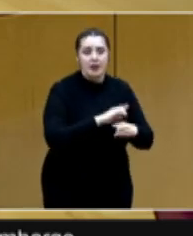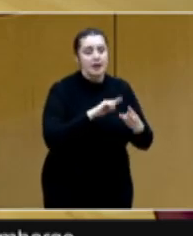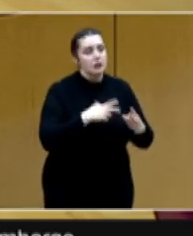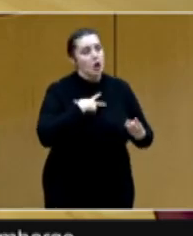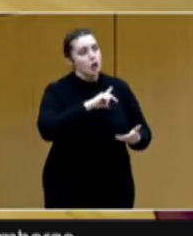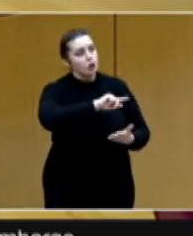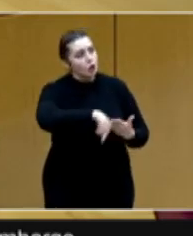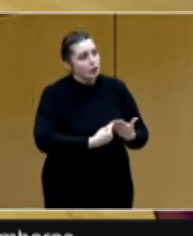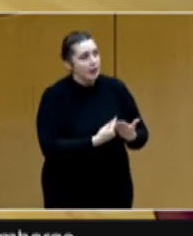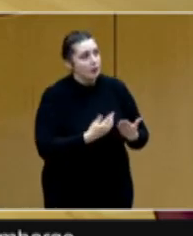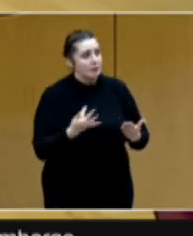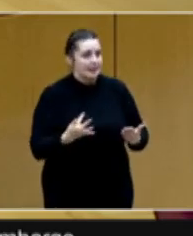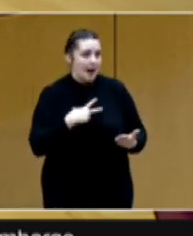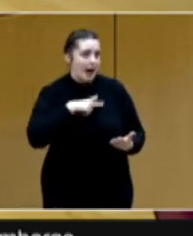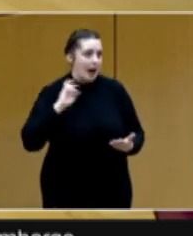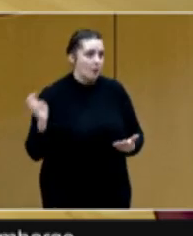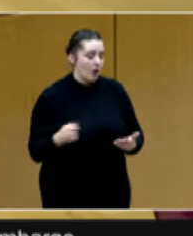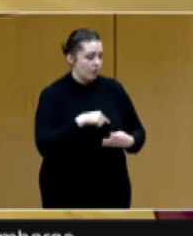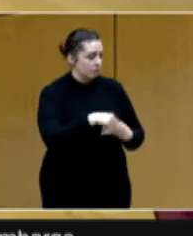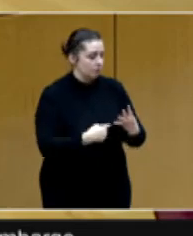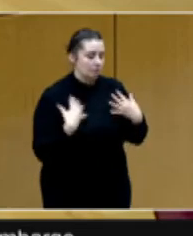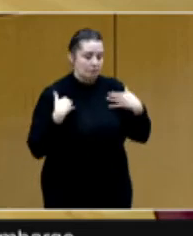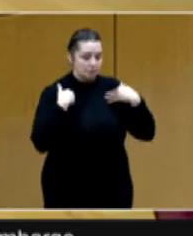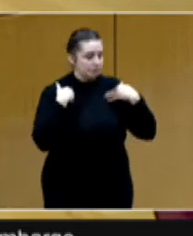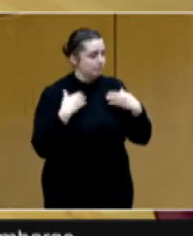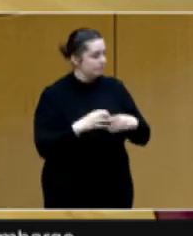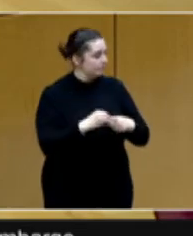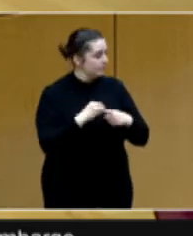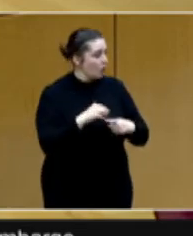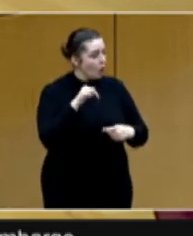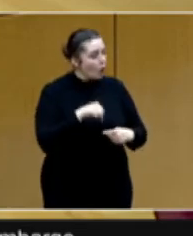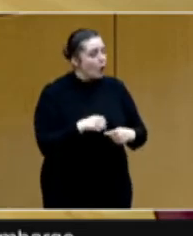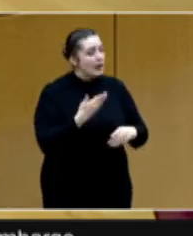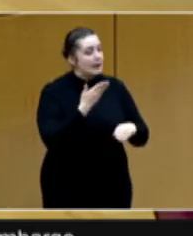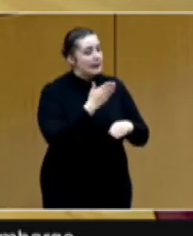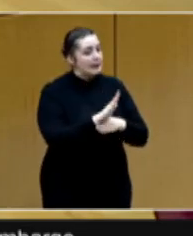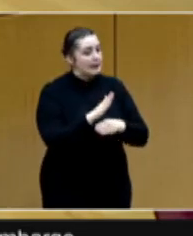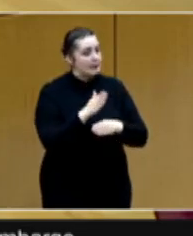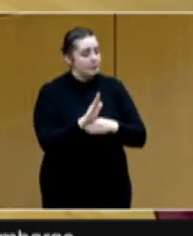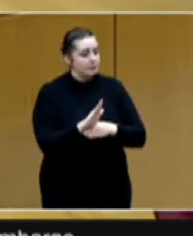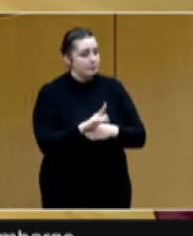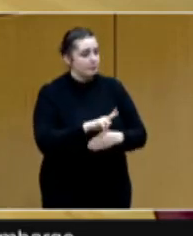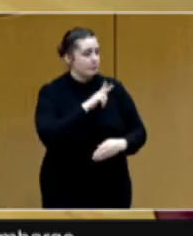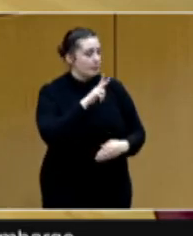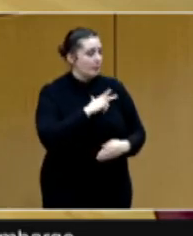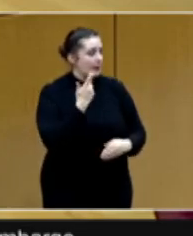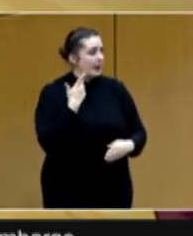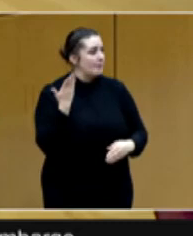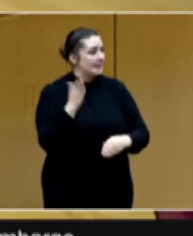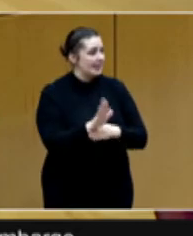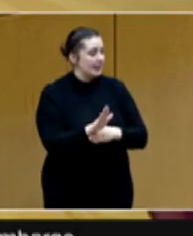y los abogados Tenemos aquí la representación de los cuatro ilustres representantes